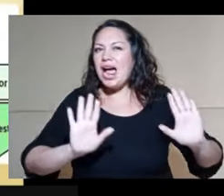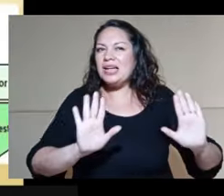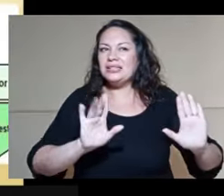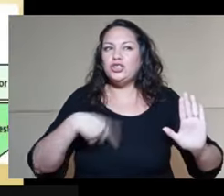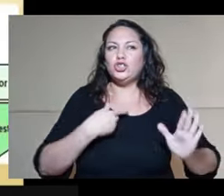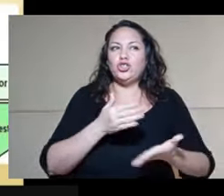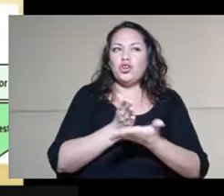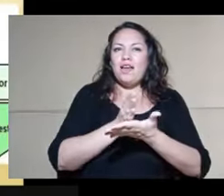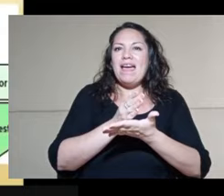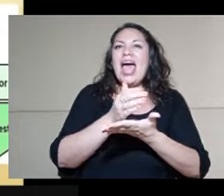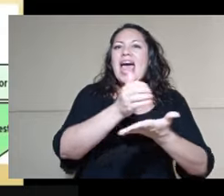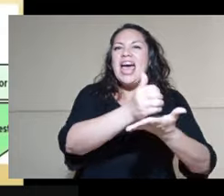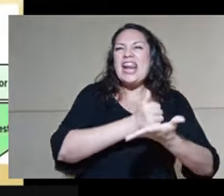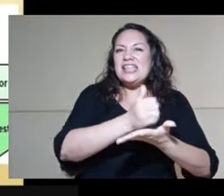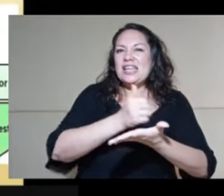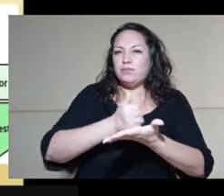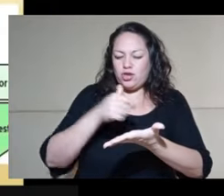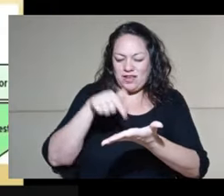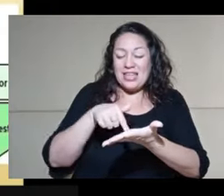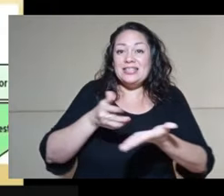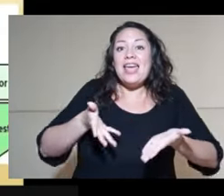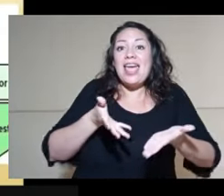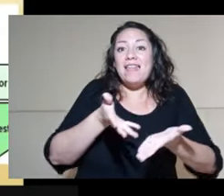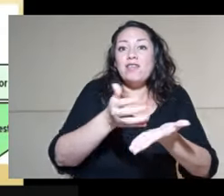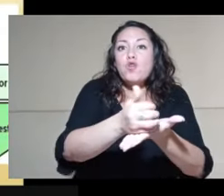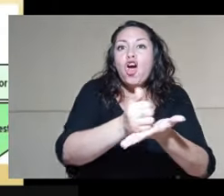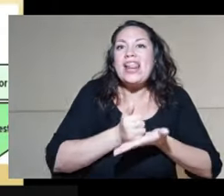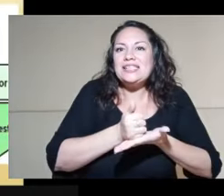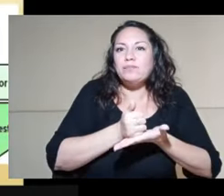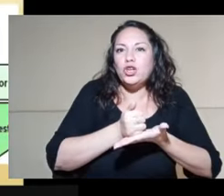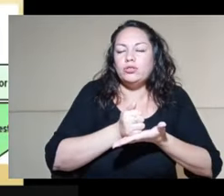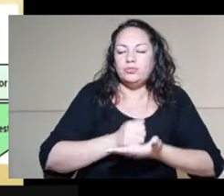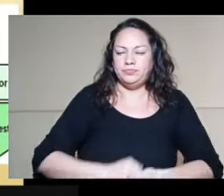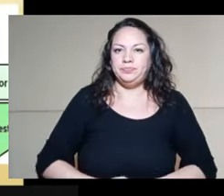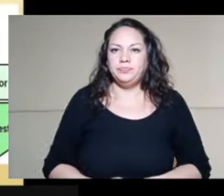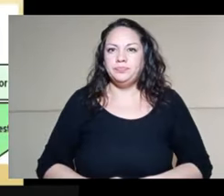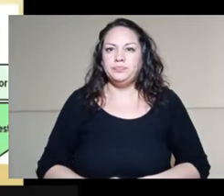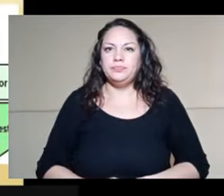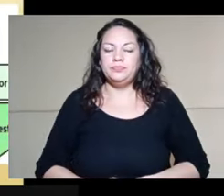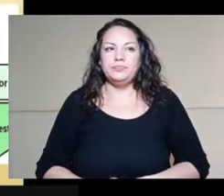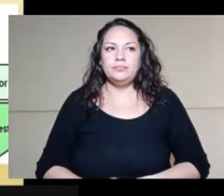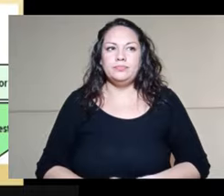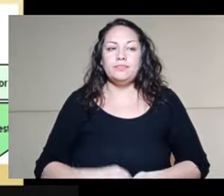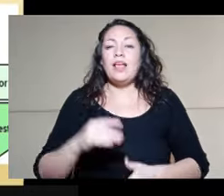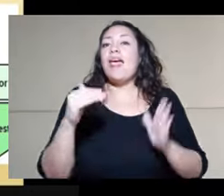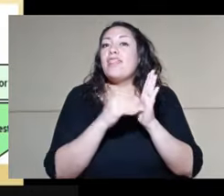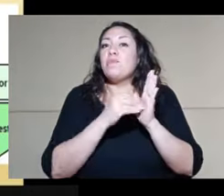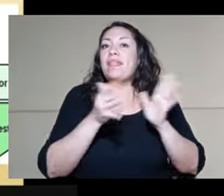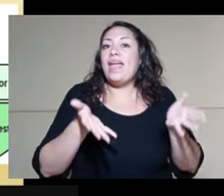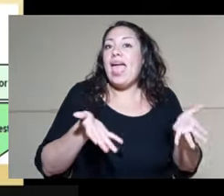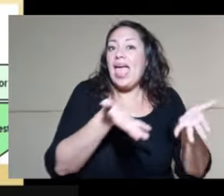Nosotros estamos acá ahora, en el receptor. El estímulo sobre el receptor. El estímulo sobre el